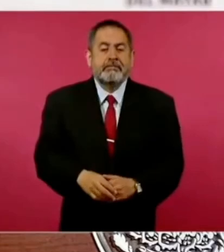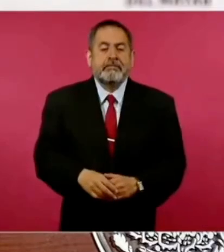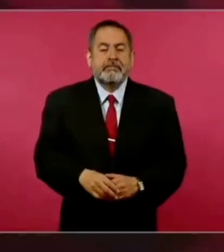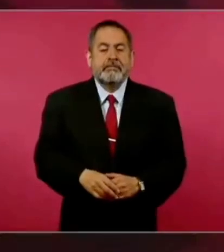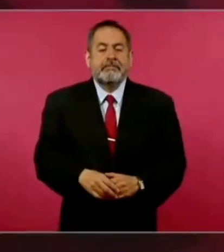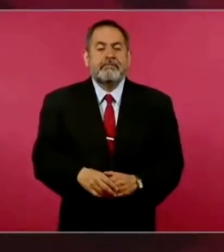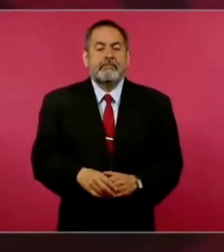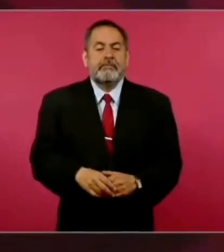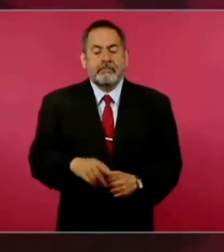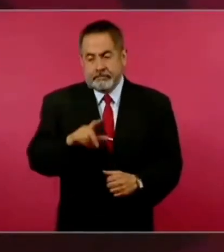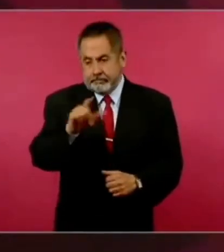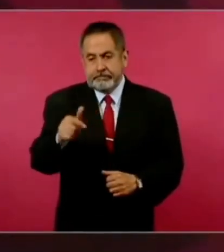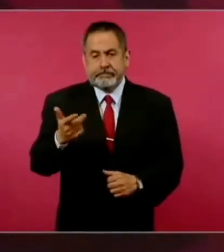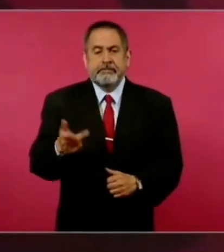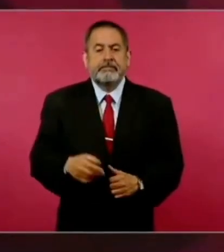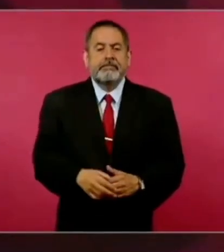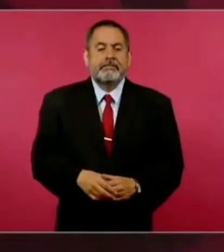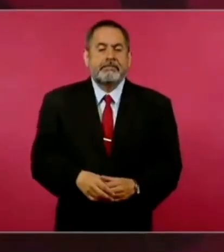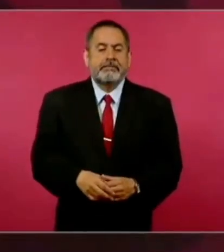luego